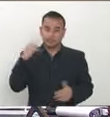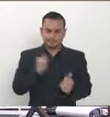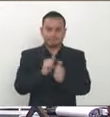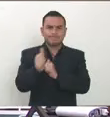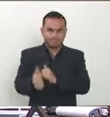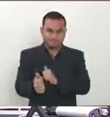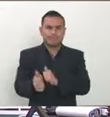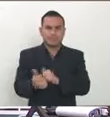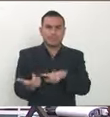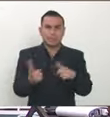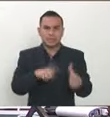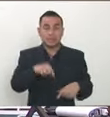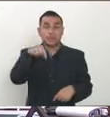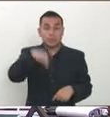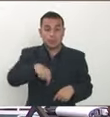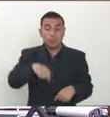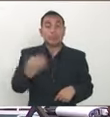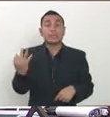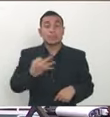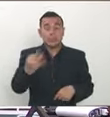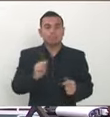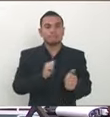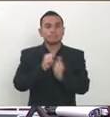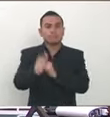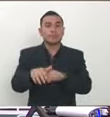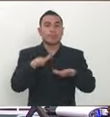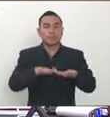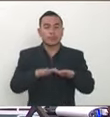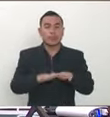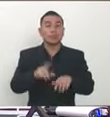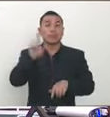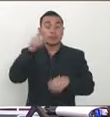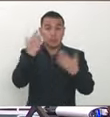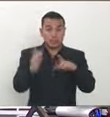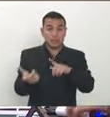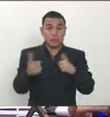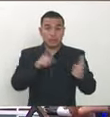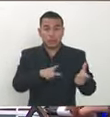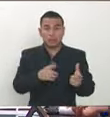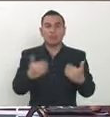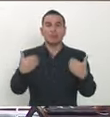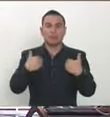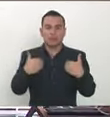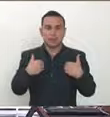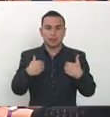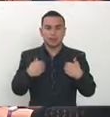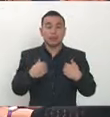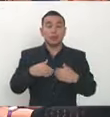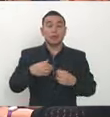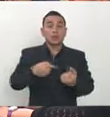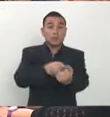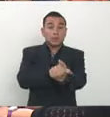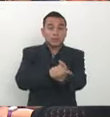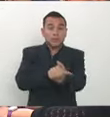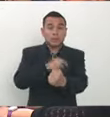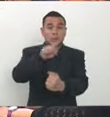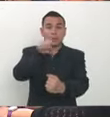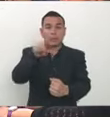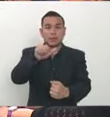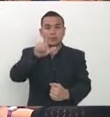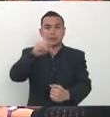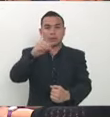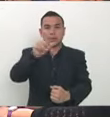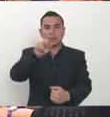debimos adelantarnos, así nos vamos a adelantar ahora. Gracias a Dios ya estamos adelantados. Ya tenemos listo el Saldaña, ya casi tenemos listo el